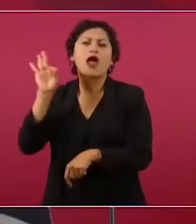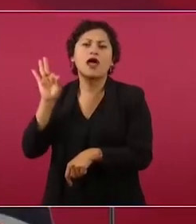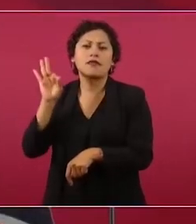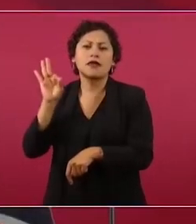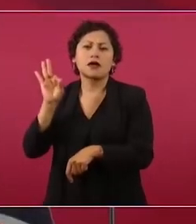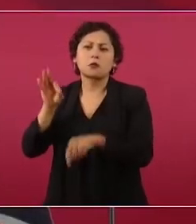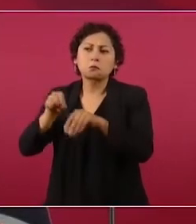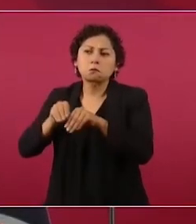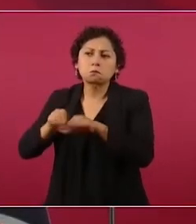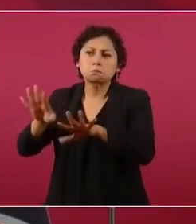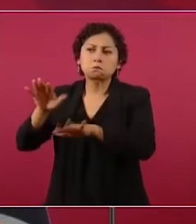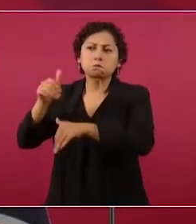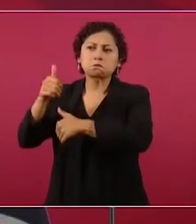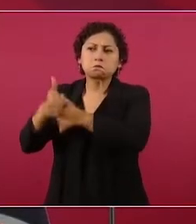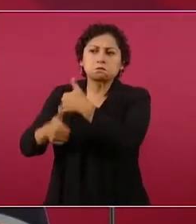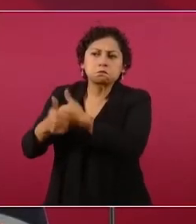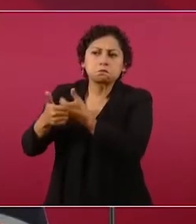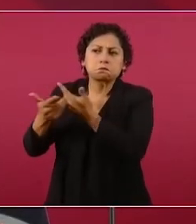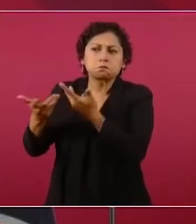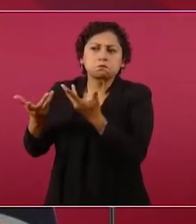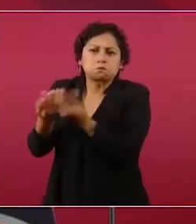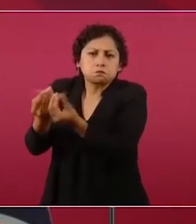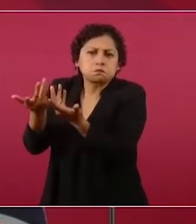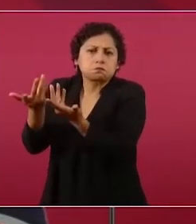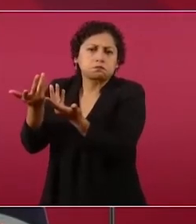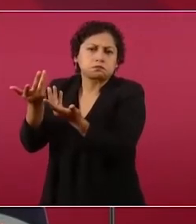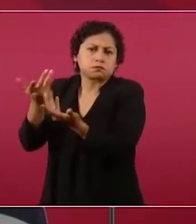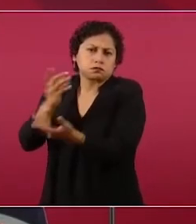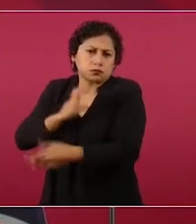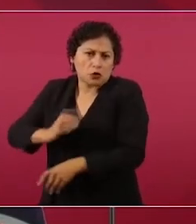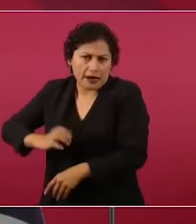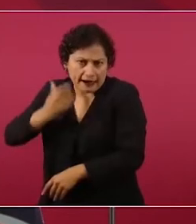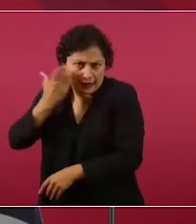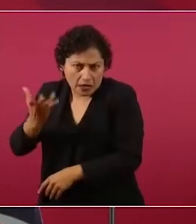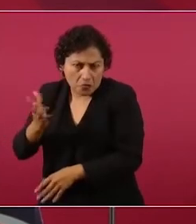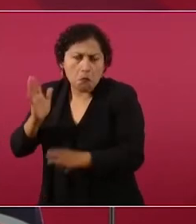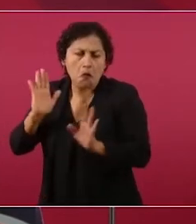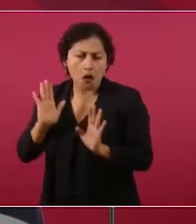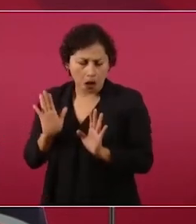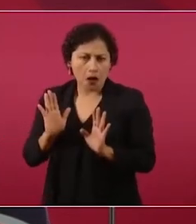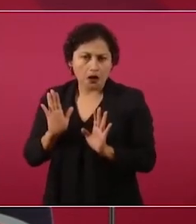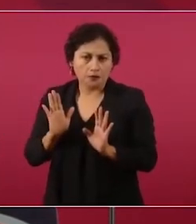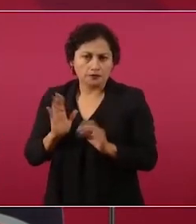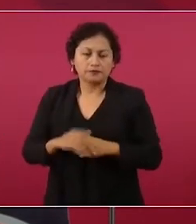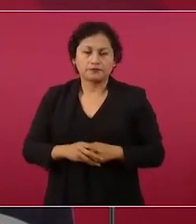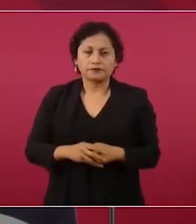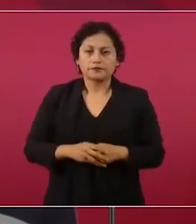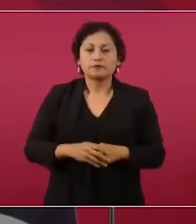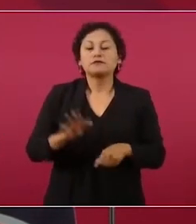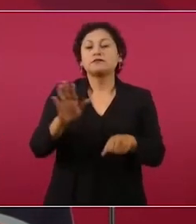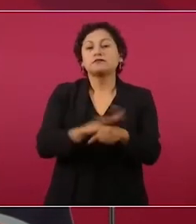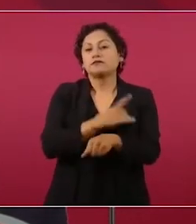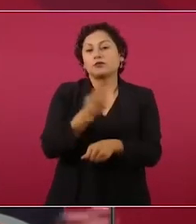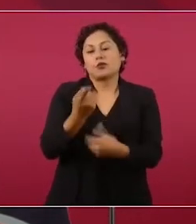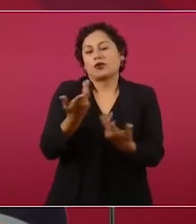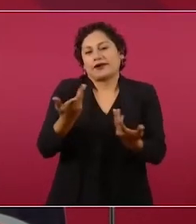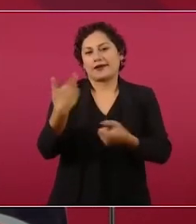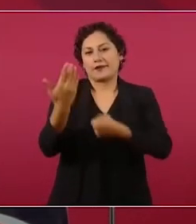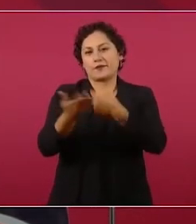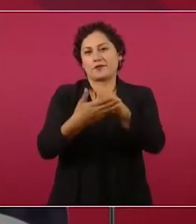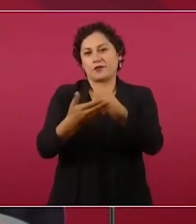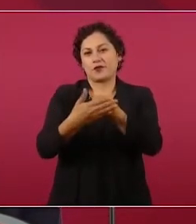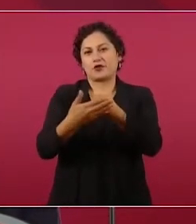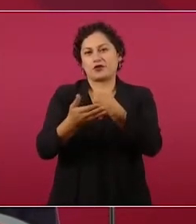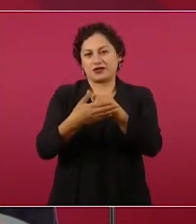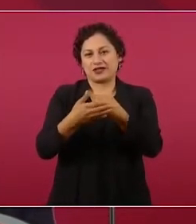hacer actos los que quieran participar, porque también como va a ser encuesta, pues los tienen que